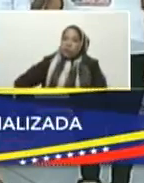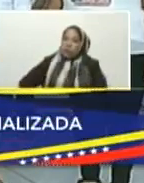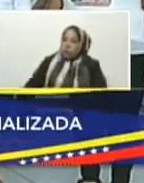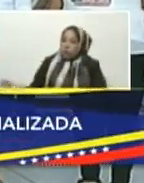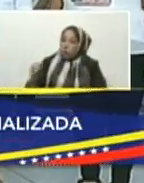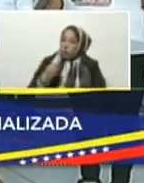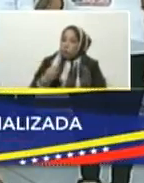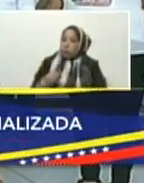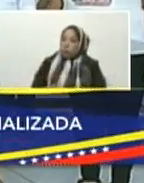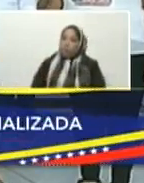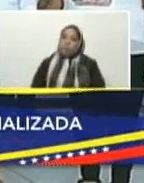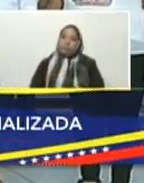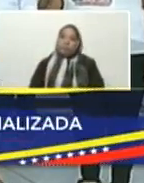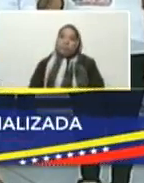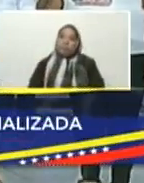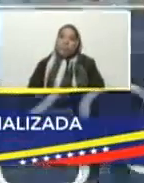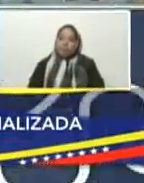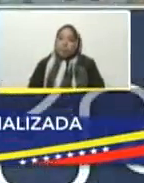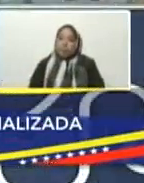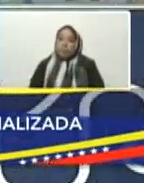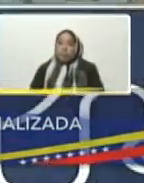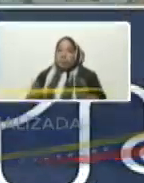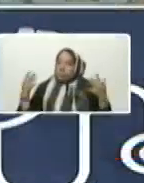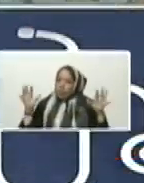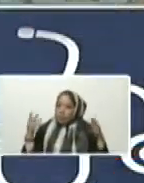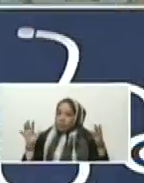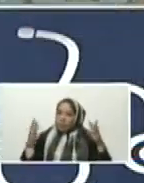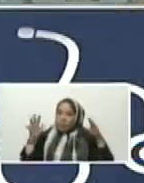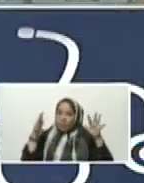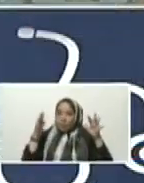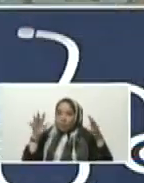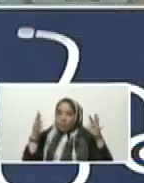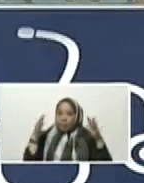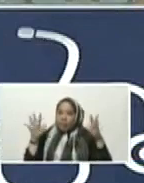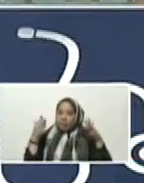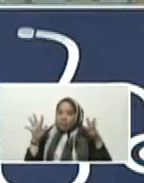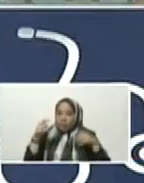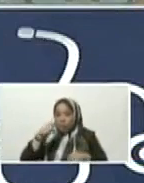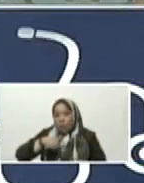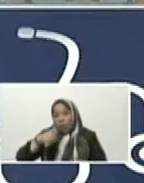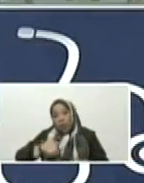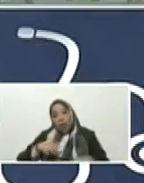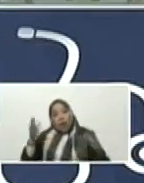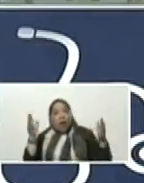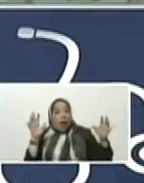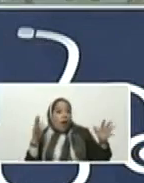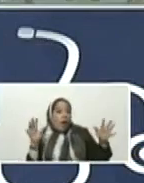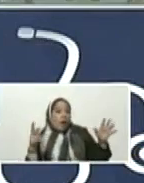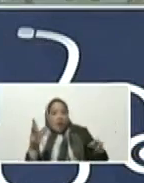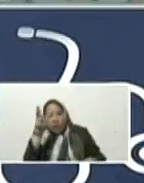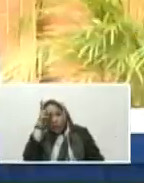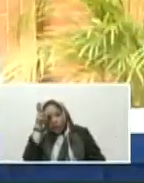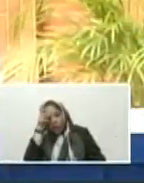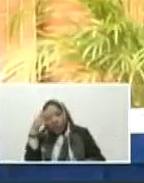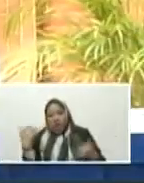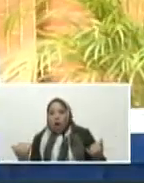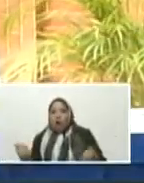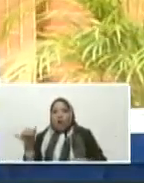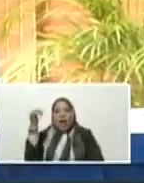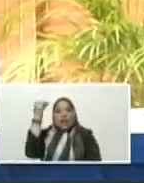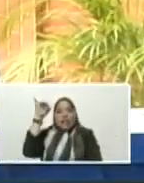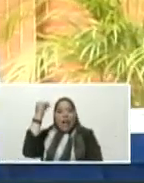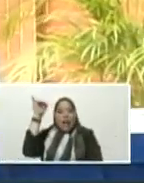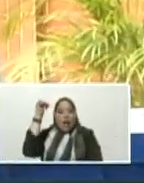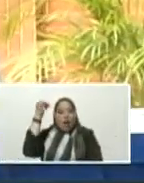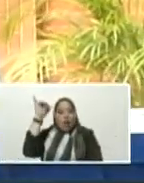máxima prioridad. Un aplauso desde aquí. Vamos a seguir adelante, Falcón. Ahora nos vamos a Yaracuy,